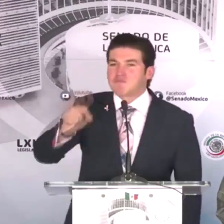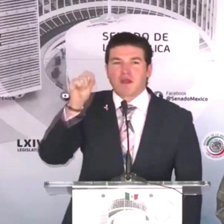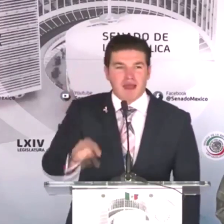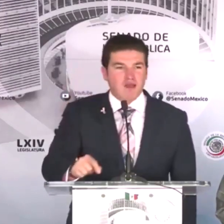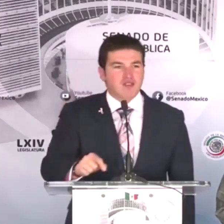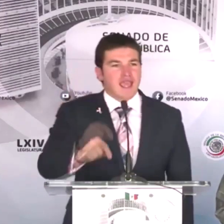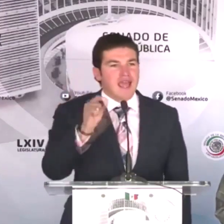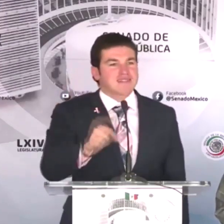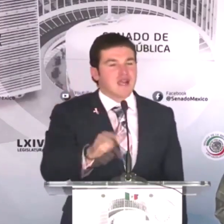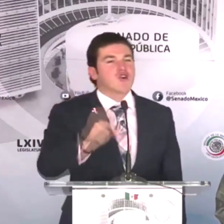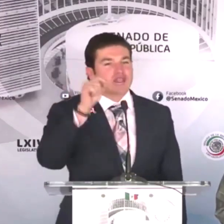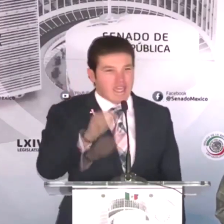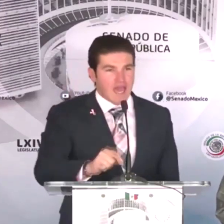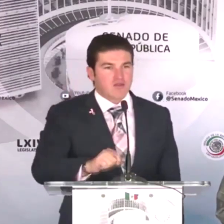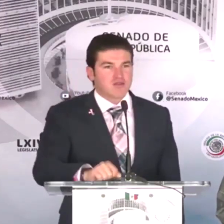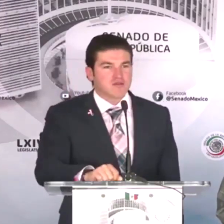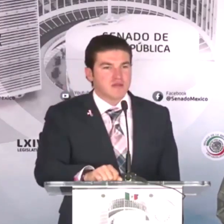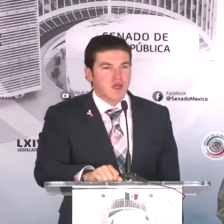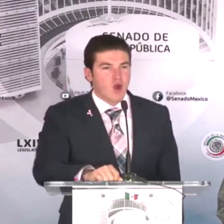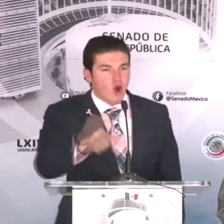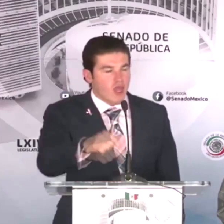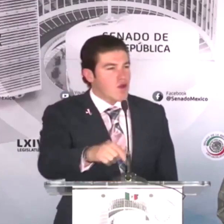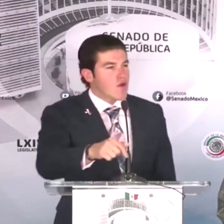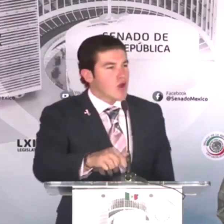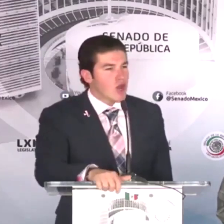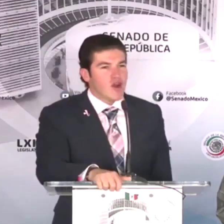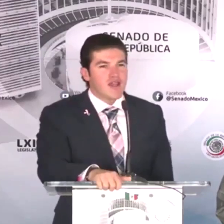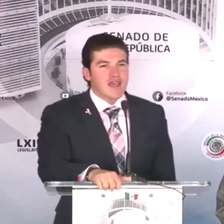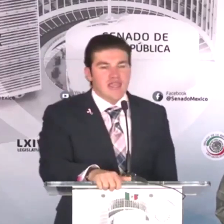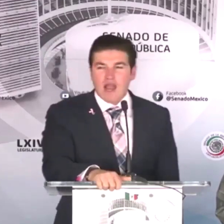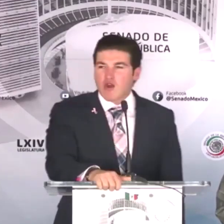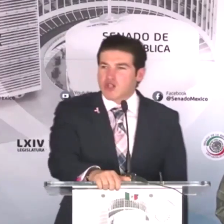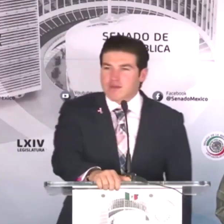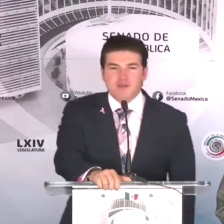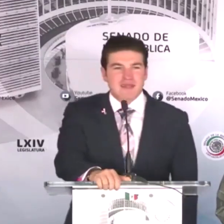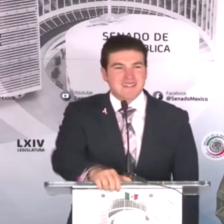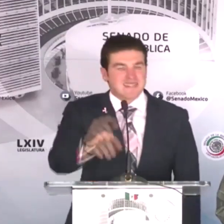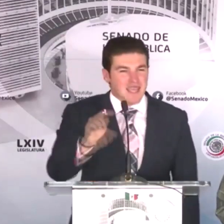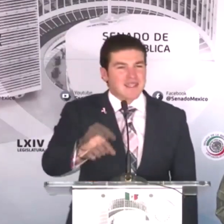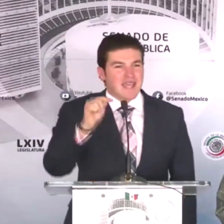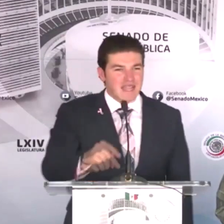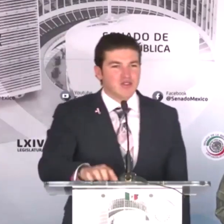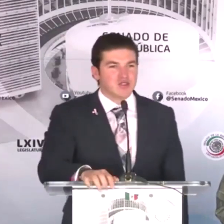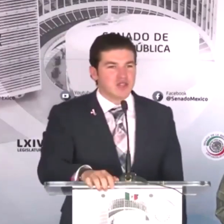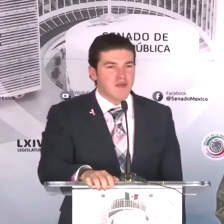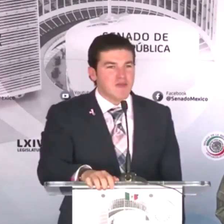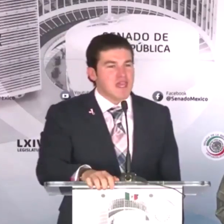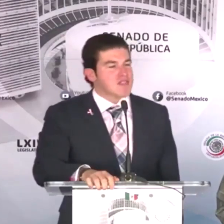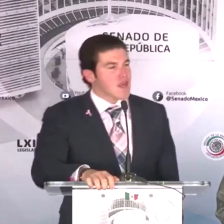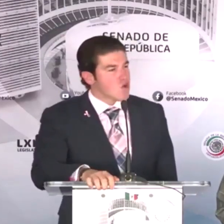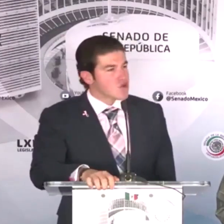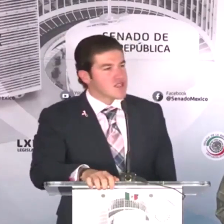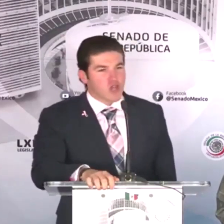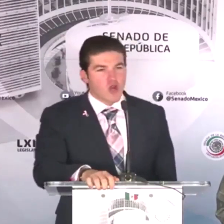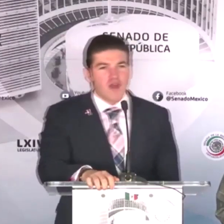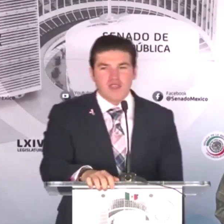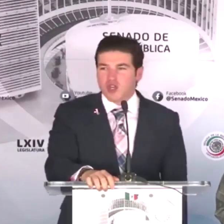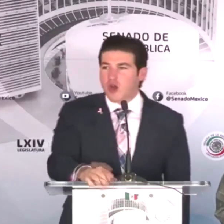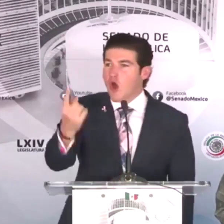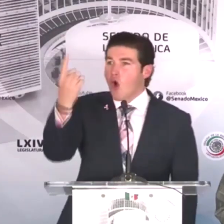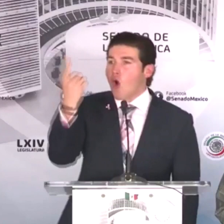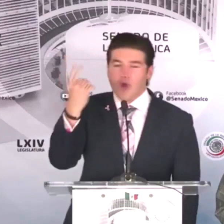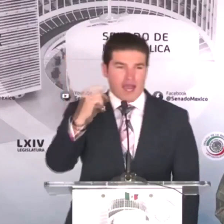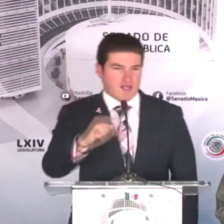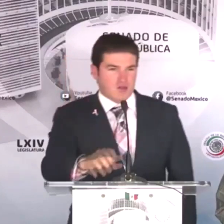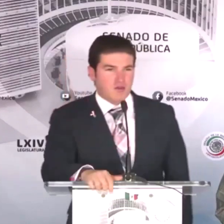hospitales privados que ya están contagiados. Hoy en Nuevo León ya conocemos más de siete casos y Salud tan sólo ha